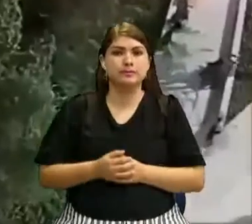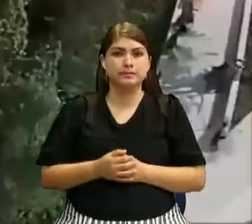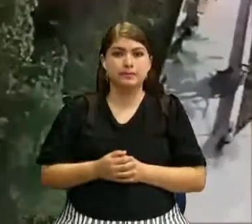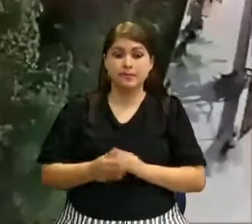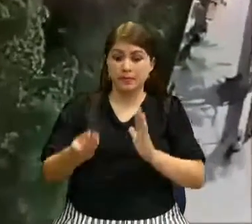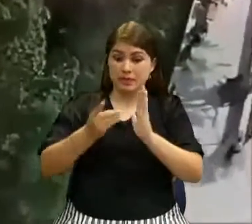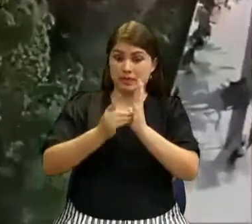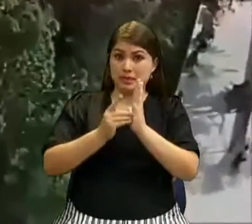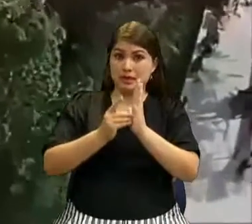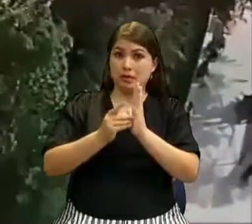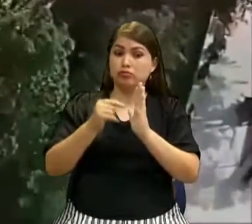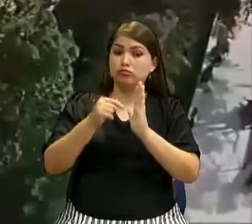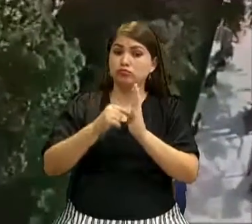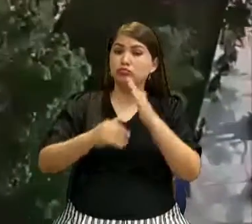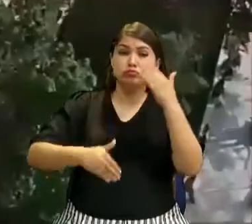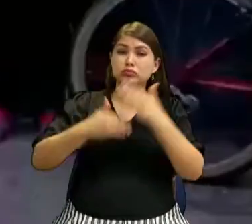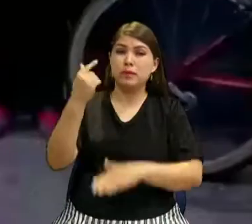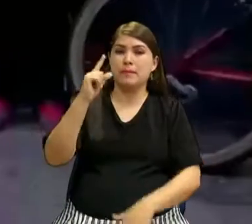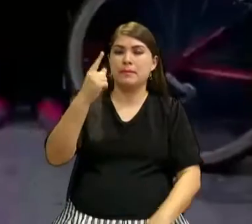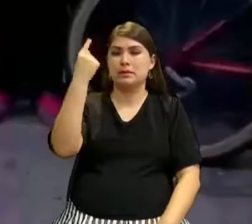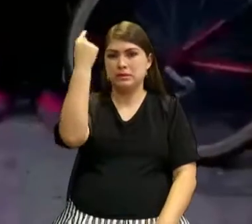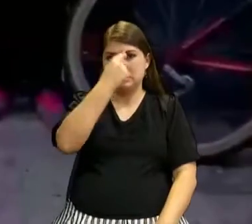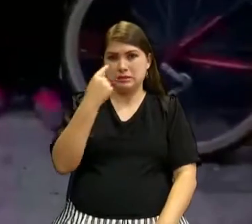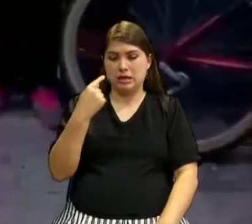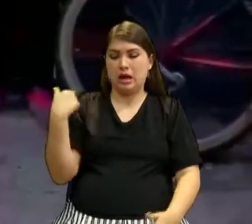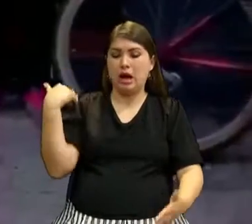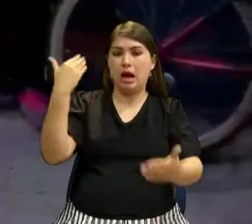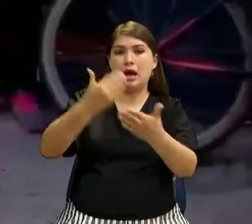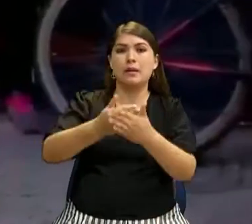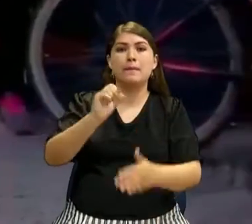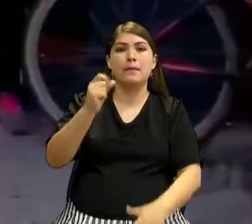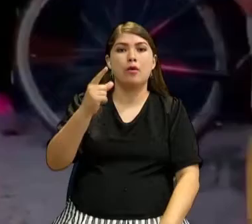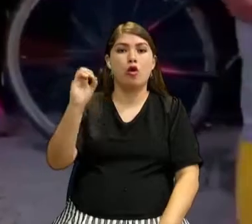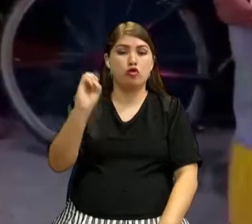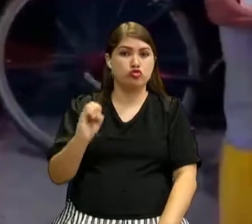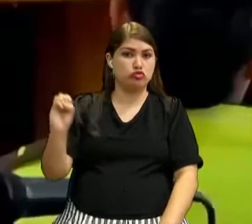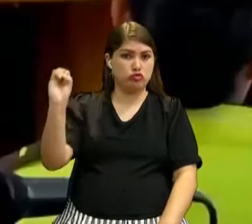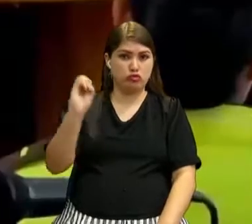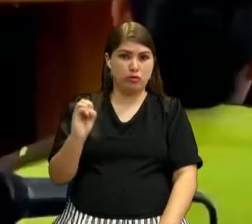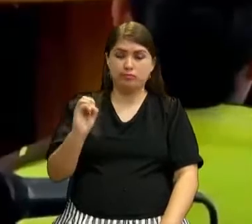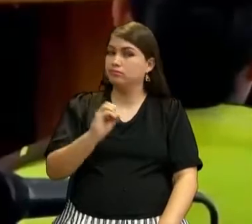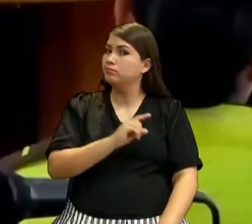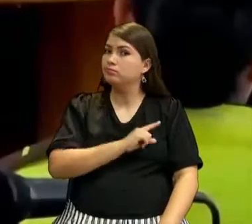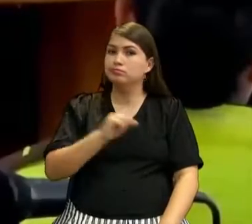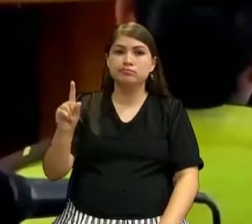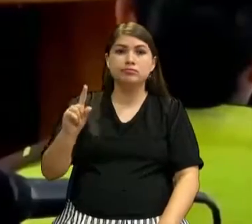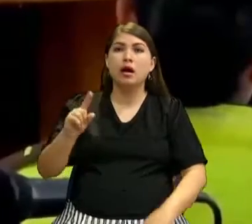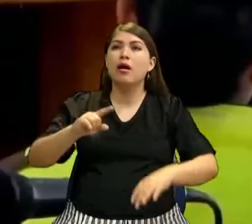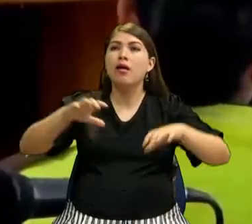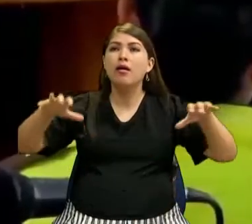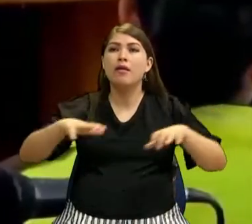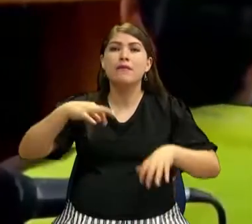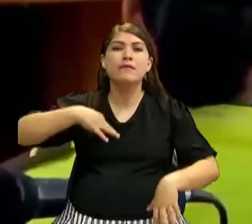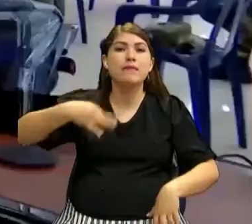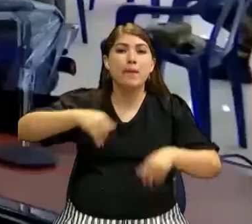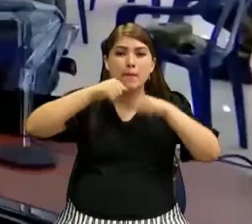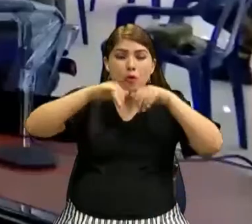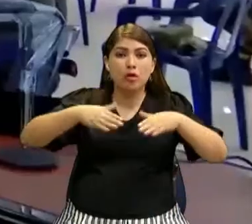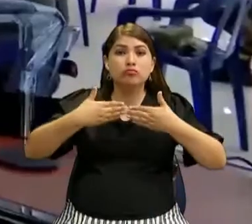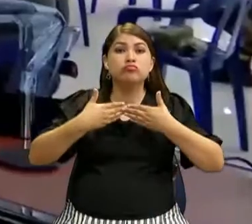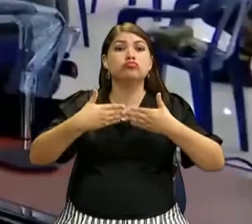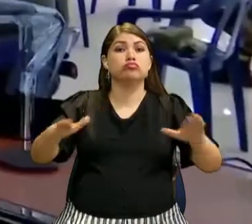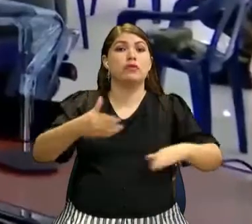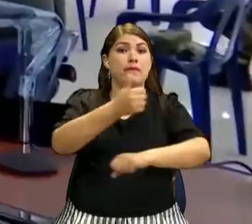El decreto se cumplirá desde el 1 de septiembre hasta el 1 de octubre y no se van a permitir los eventos públicos ni la apertura